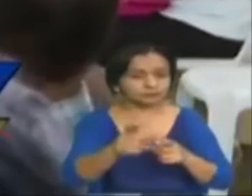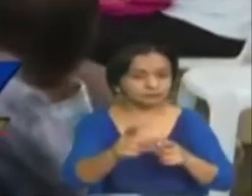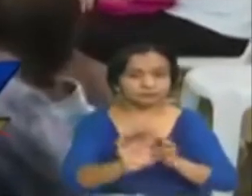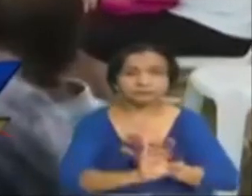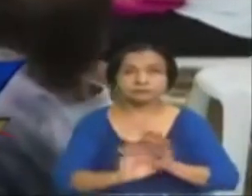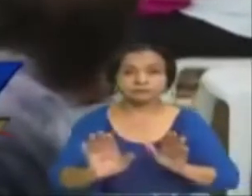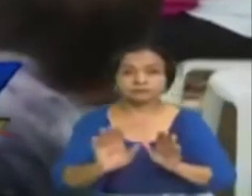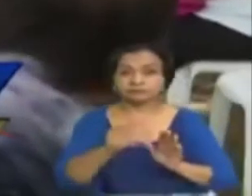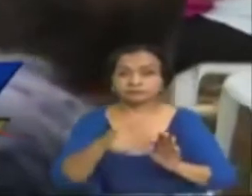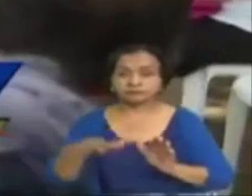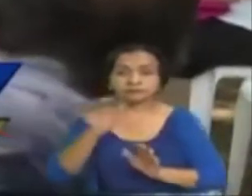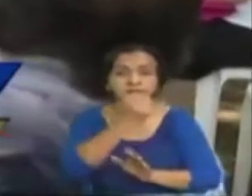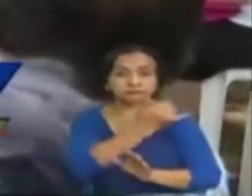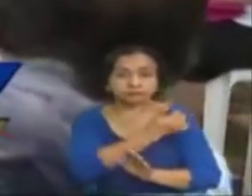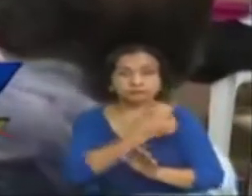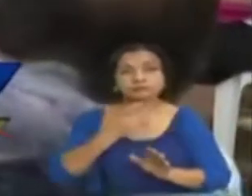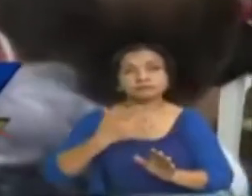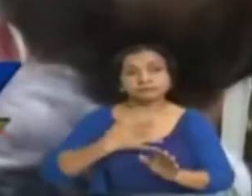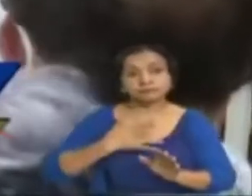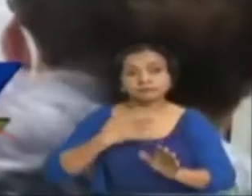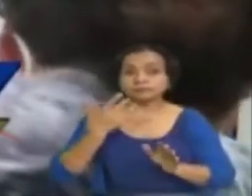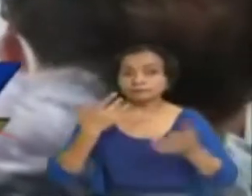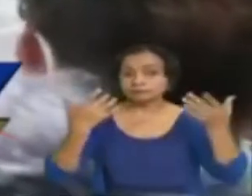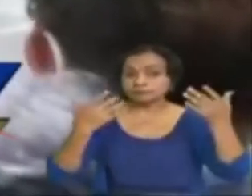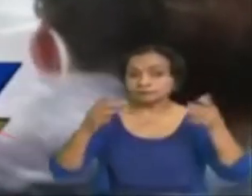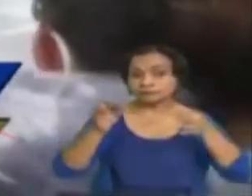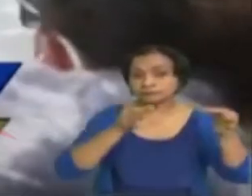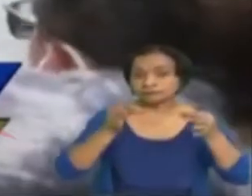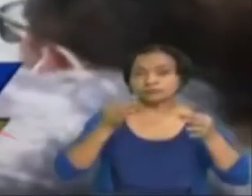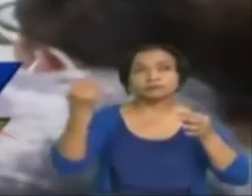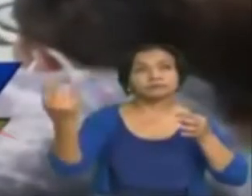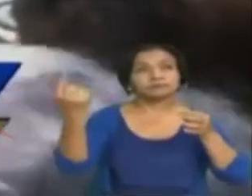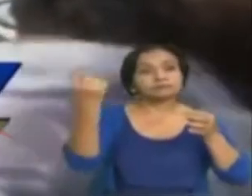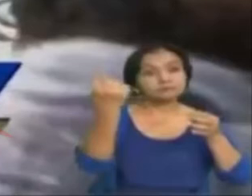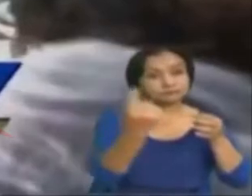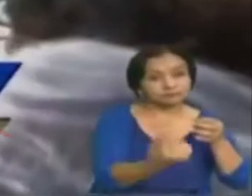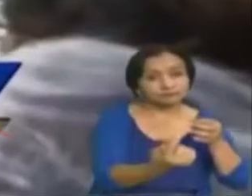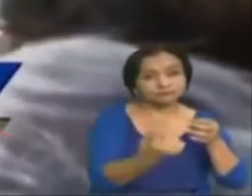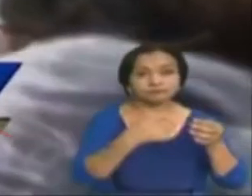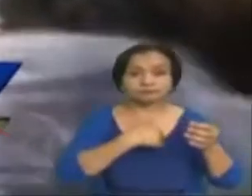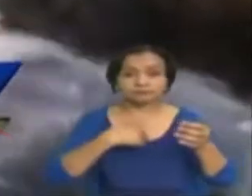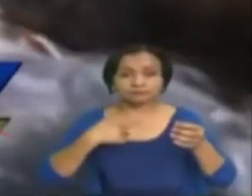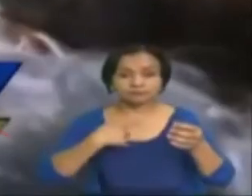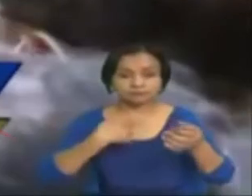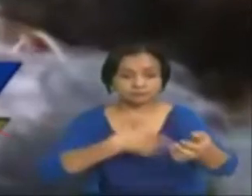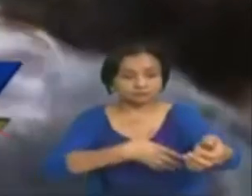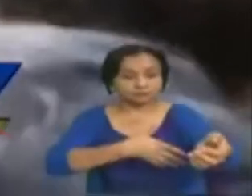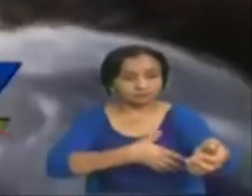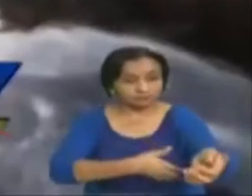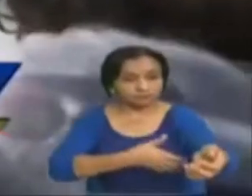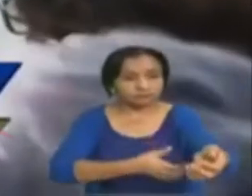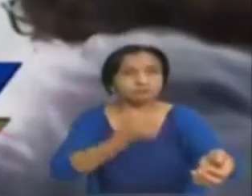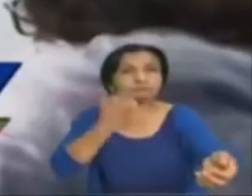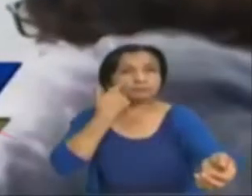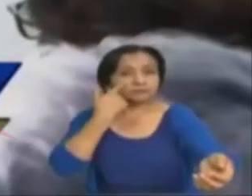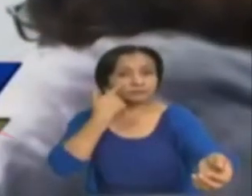Autoridades del gobierno dieron por finalizada la aplicación de la primera dosis de vacunas Covishield contra el COVID-19 a personas